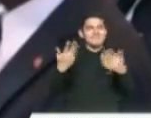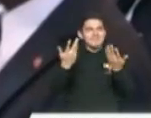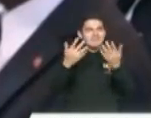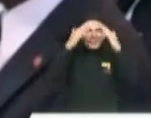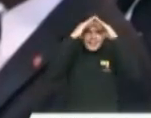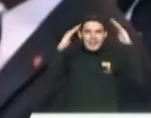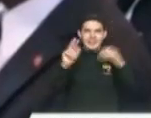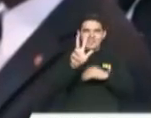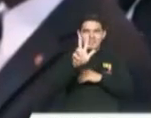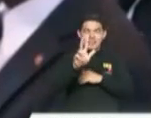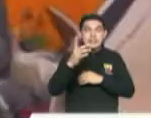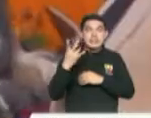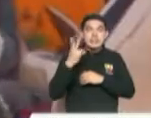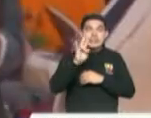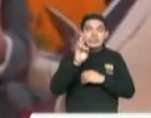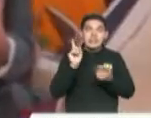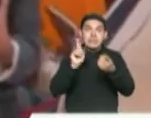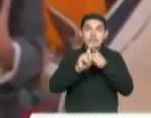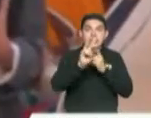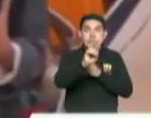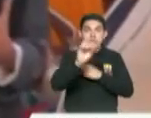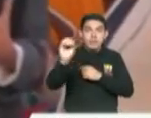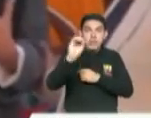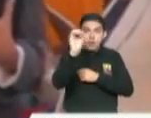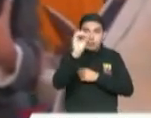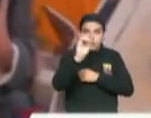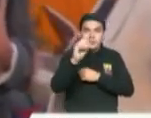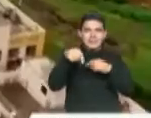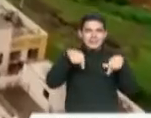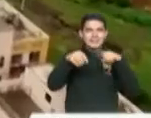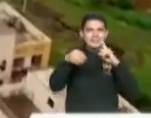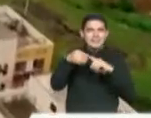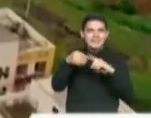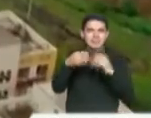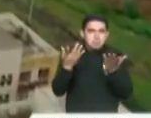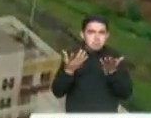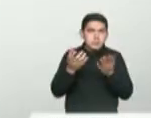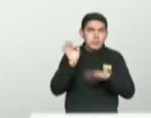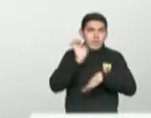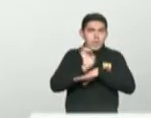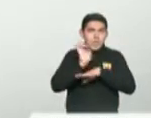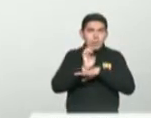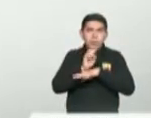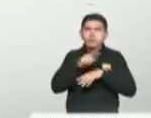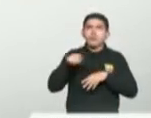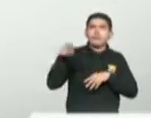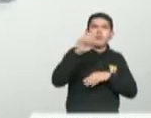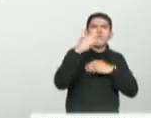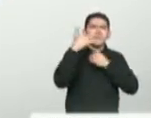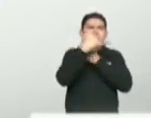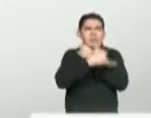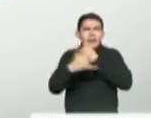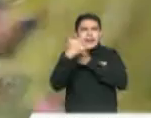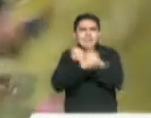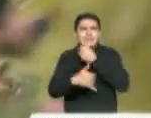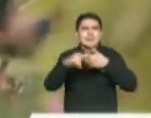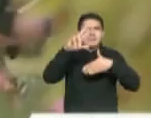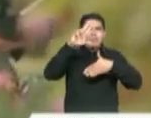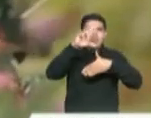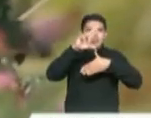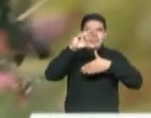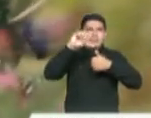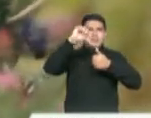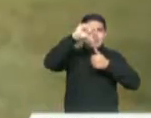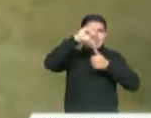17 al 20 de octubre de este año en quito el país contó con el apoyo de todas las naciones de américa latina y el caribe del